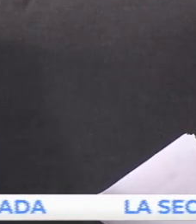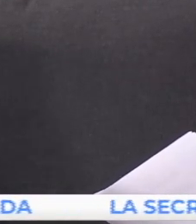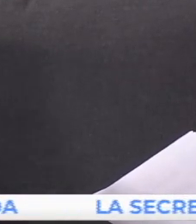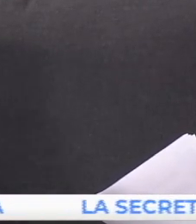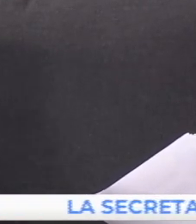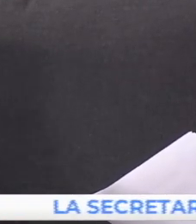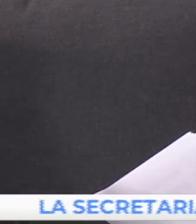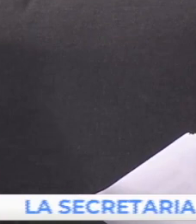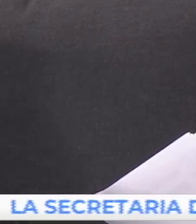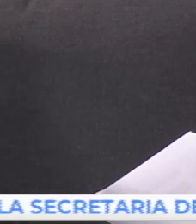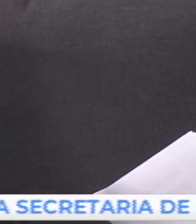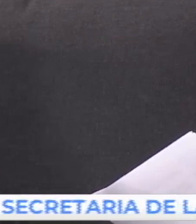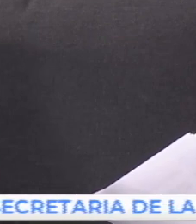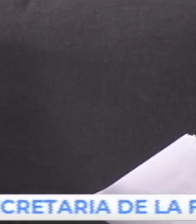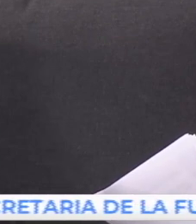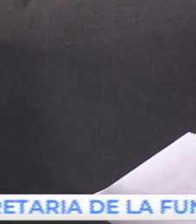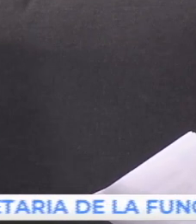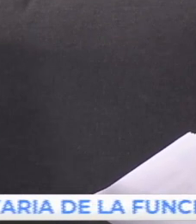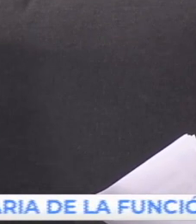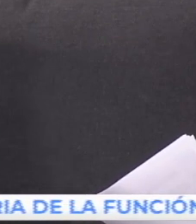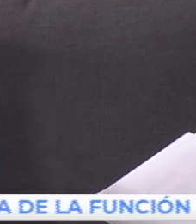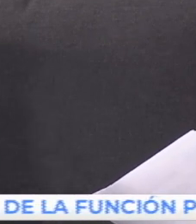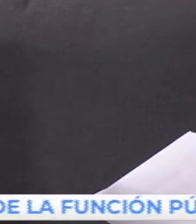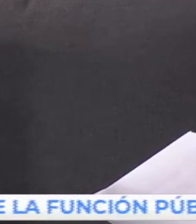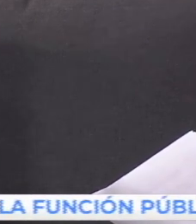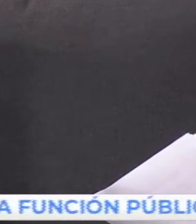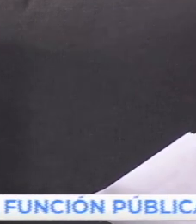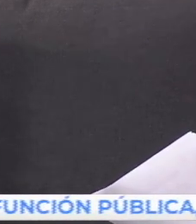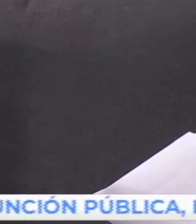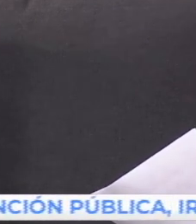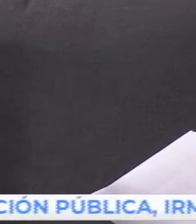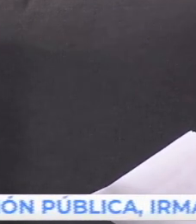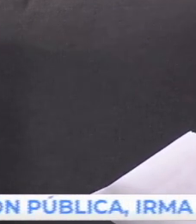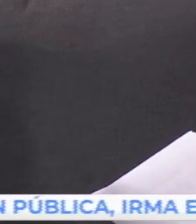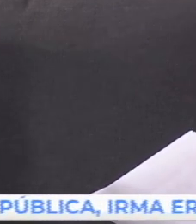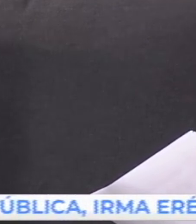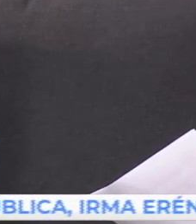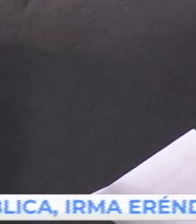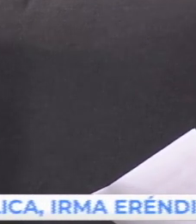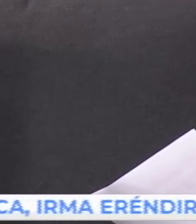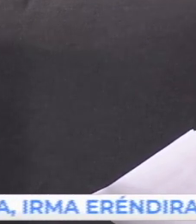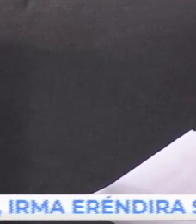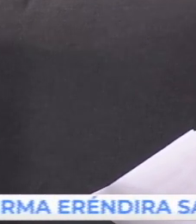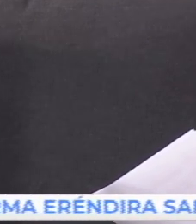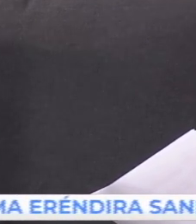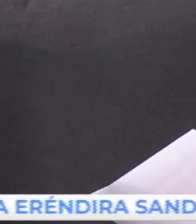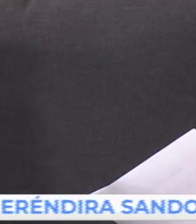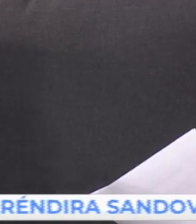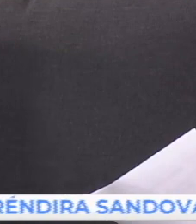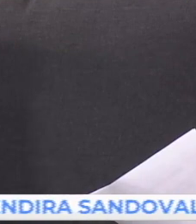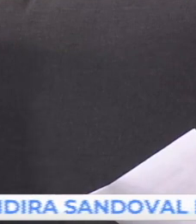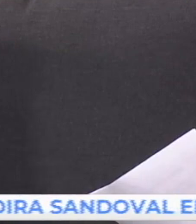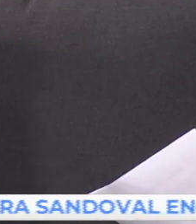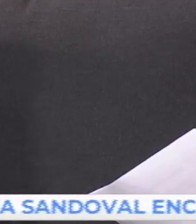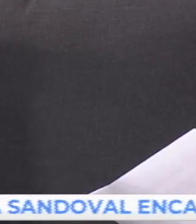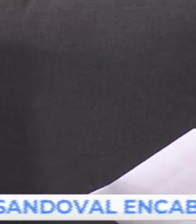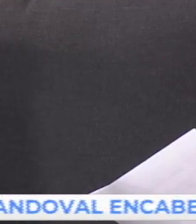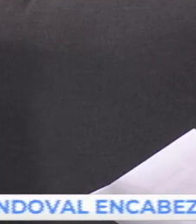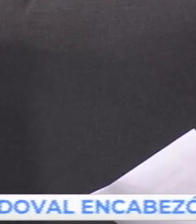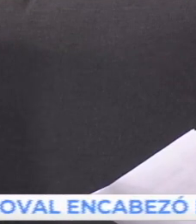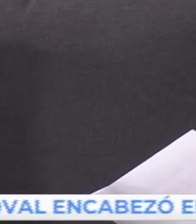ejes. Okay. Prevención, atención, por ejemplo, de la violencia y todo lo que implica analizar las temáticas que nos